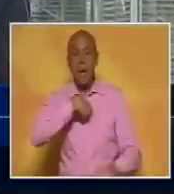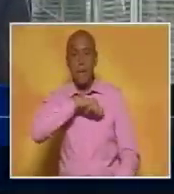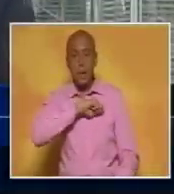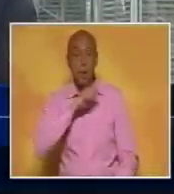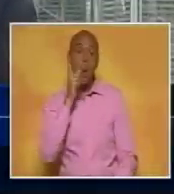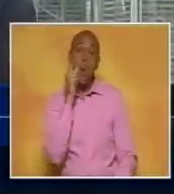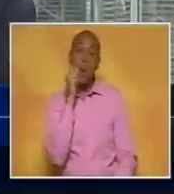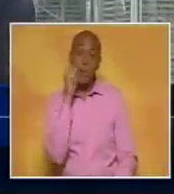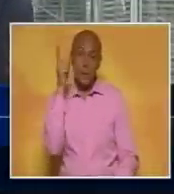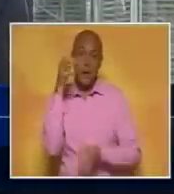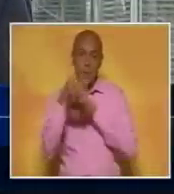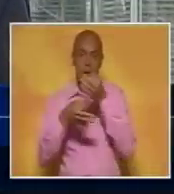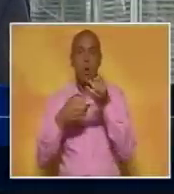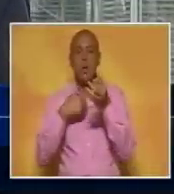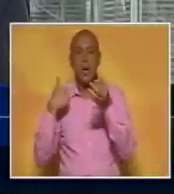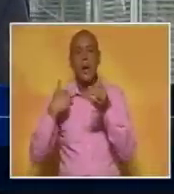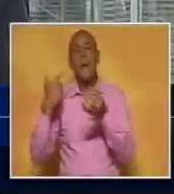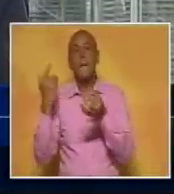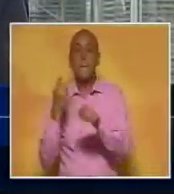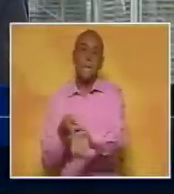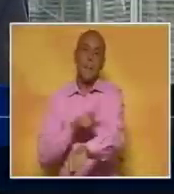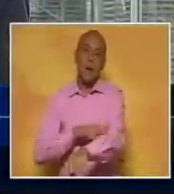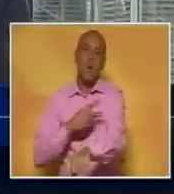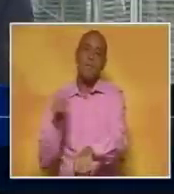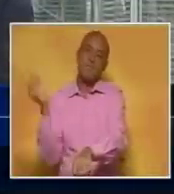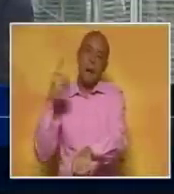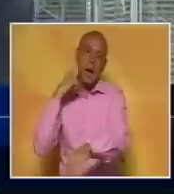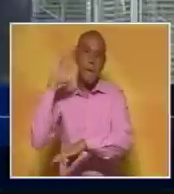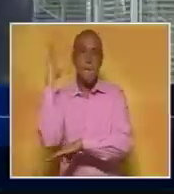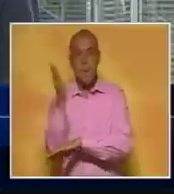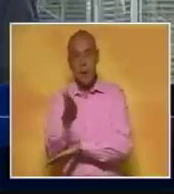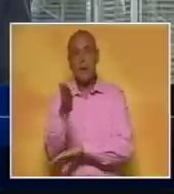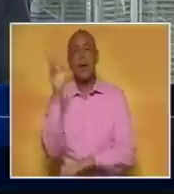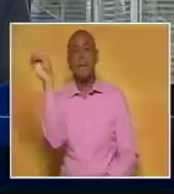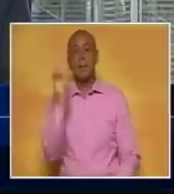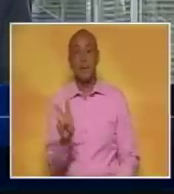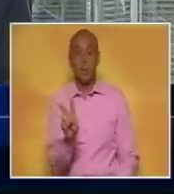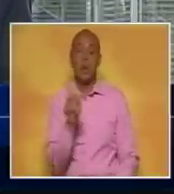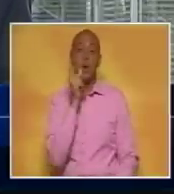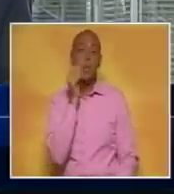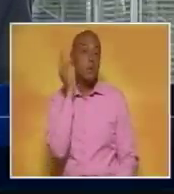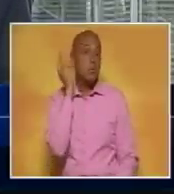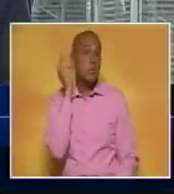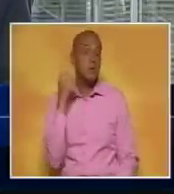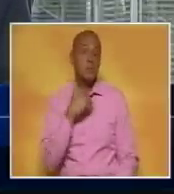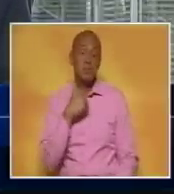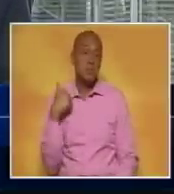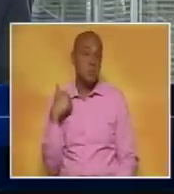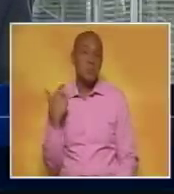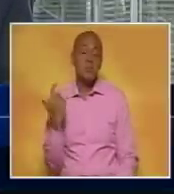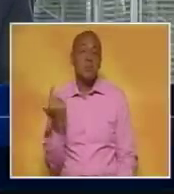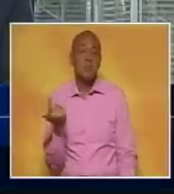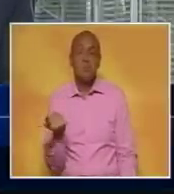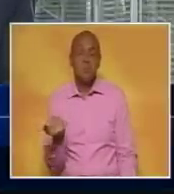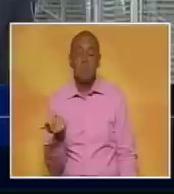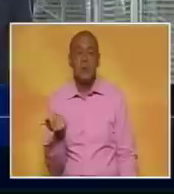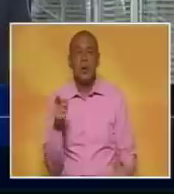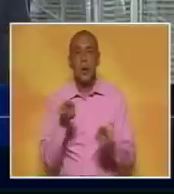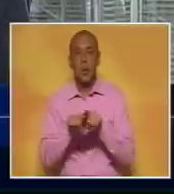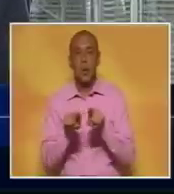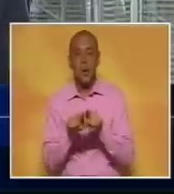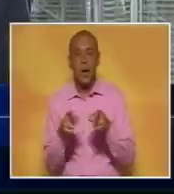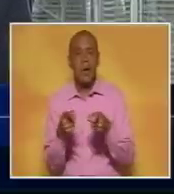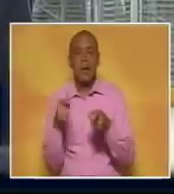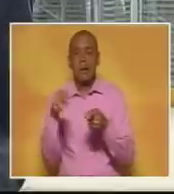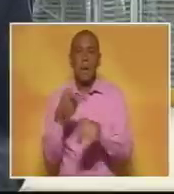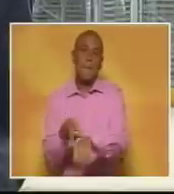Borrell, de imponer más sanciones contra el gobierno venezolano, lo que a juicio del dirigente político redundaría en un recrudecimiento de